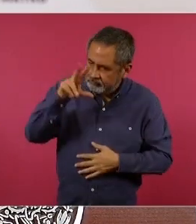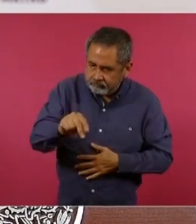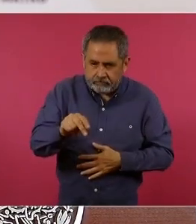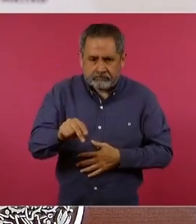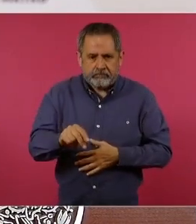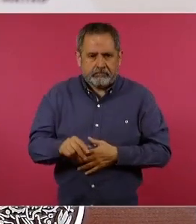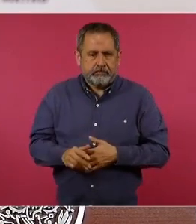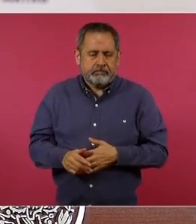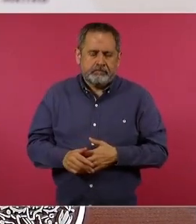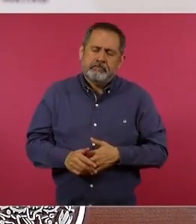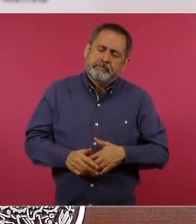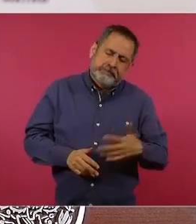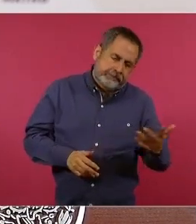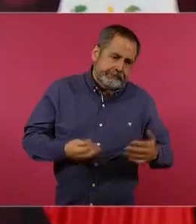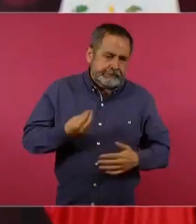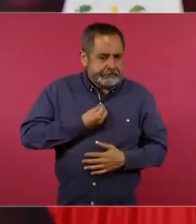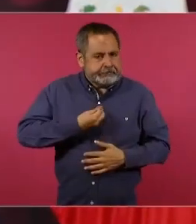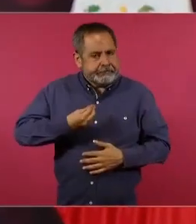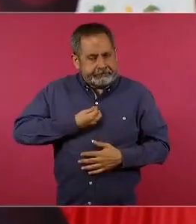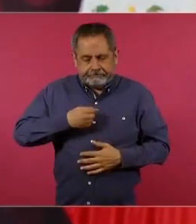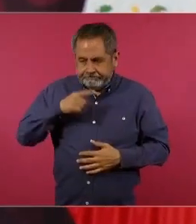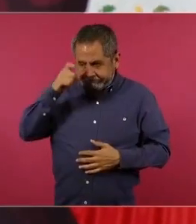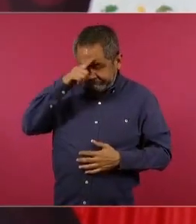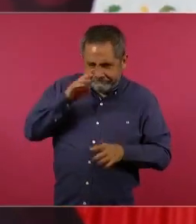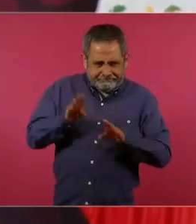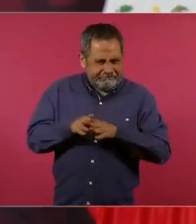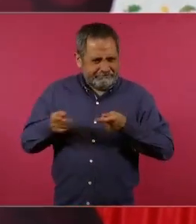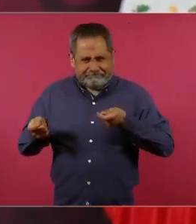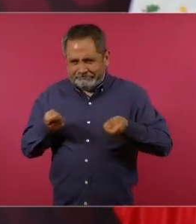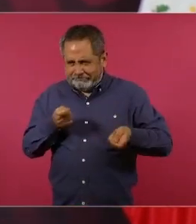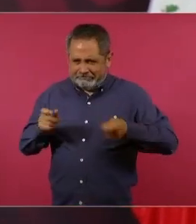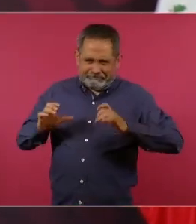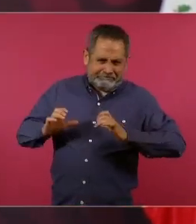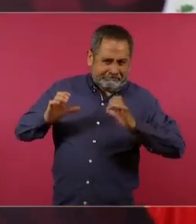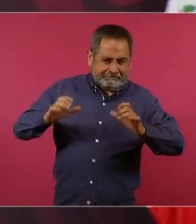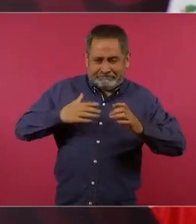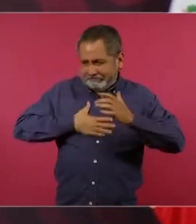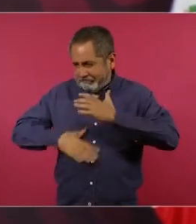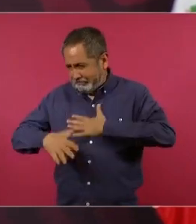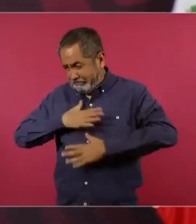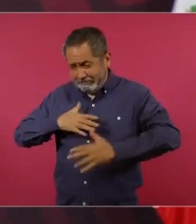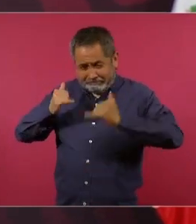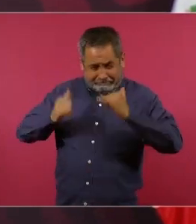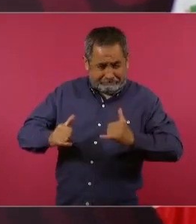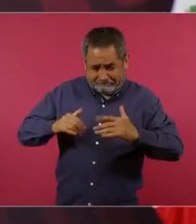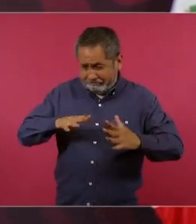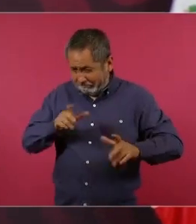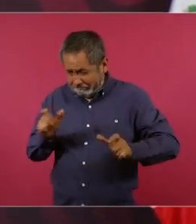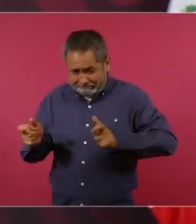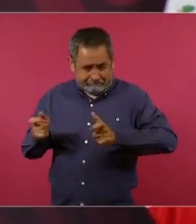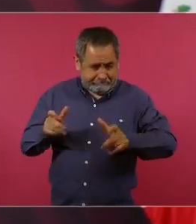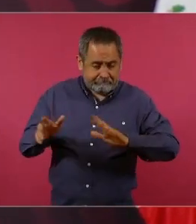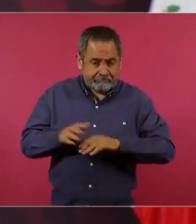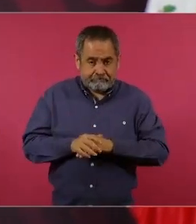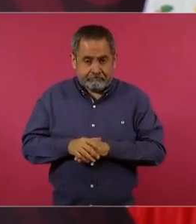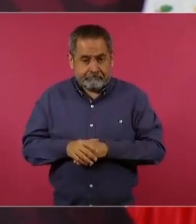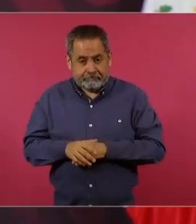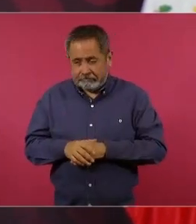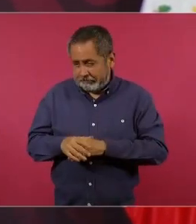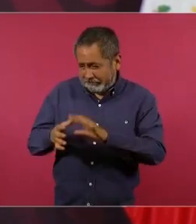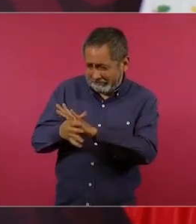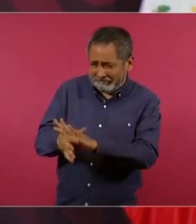claro que requiere de mucho trabajo, muchas fatigas. Hay que estar abajo